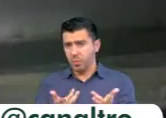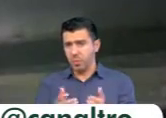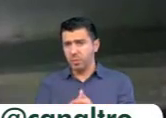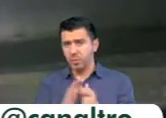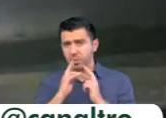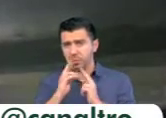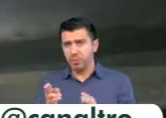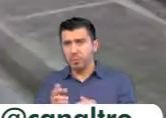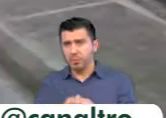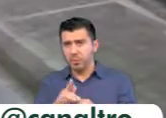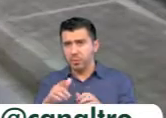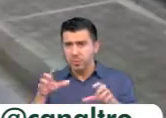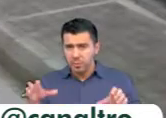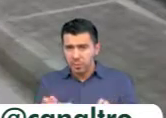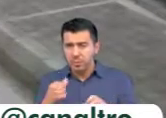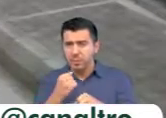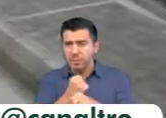finalización de la obra y no invertir en más recursos